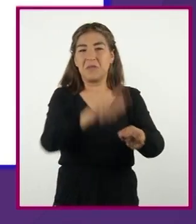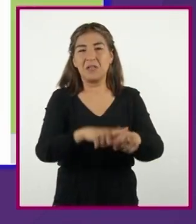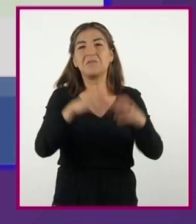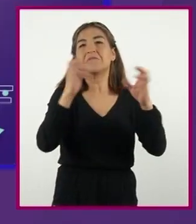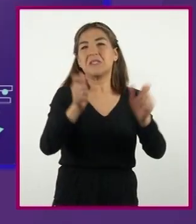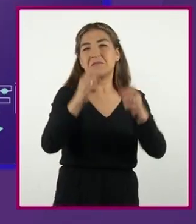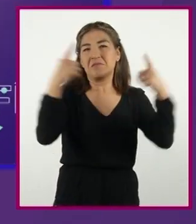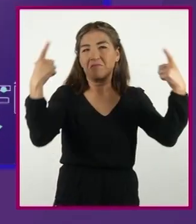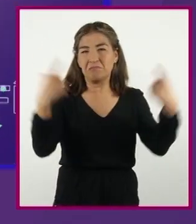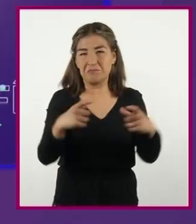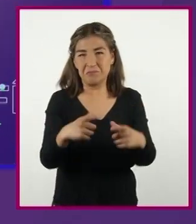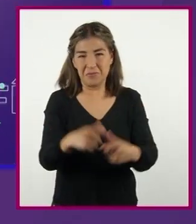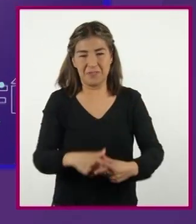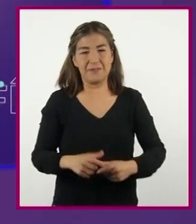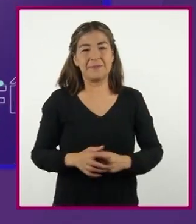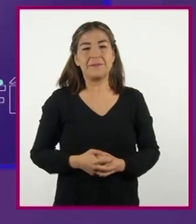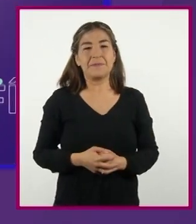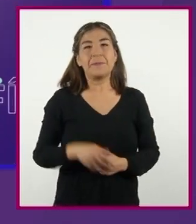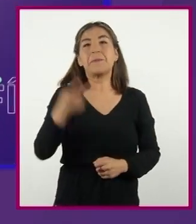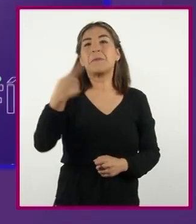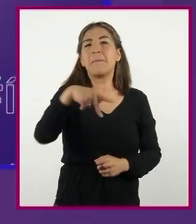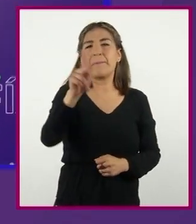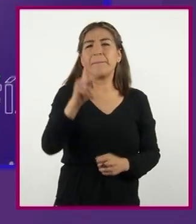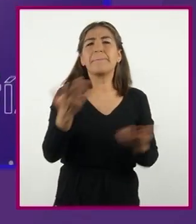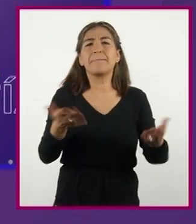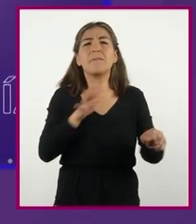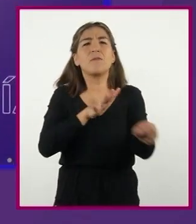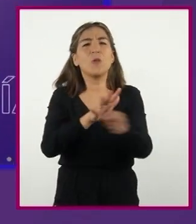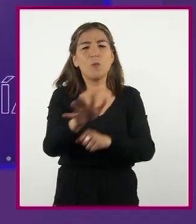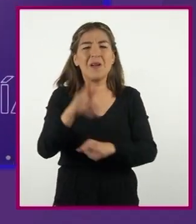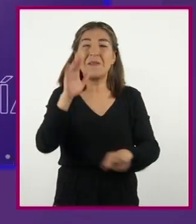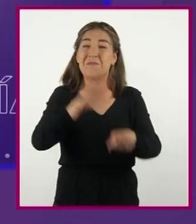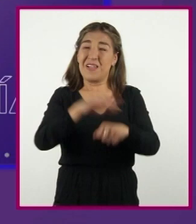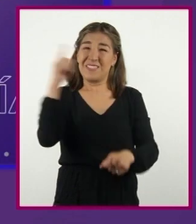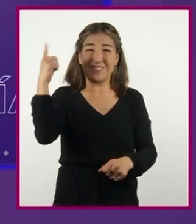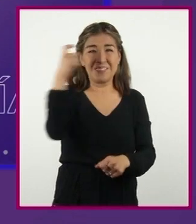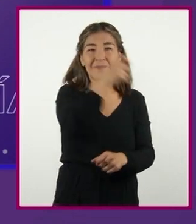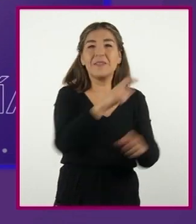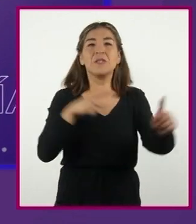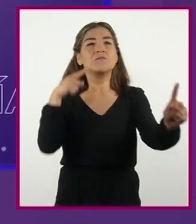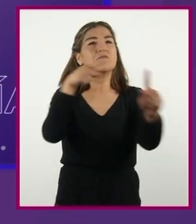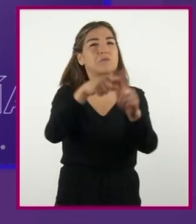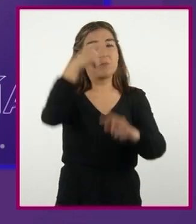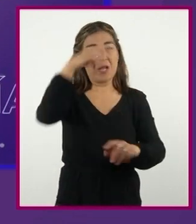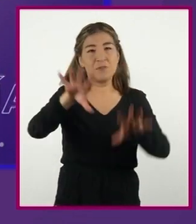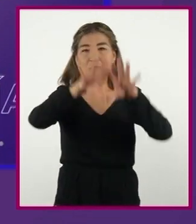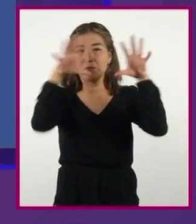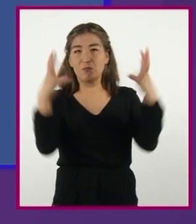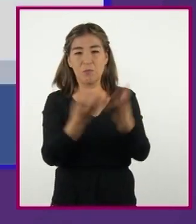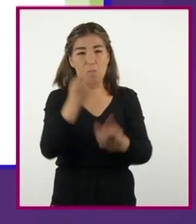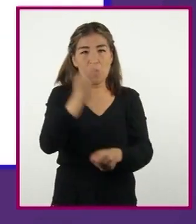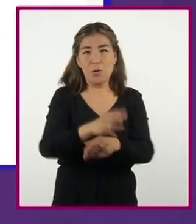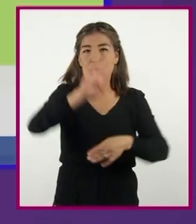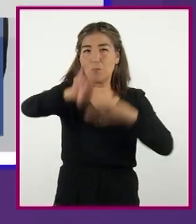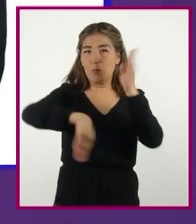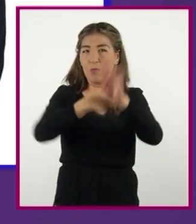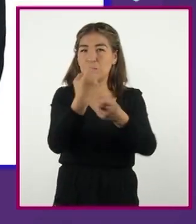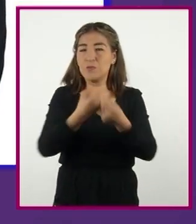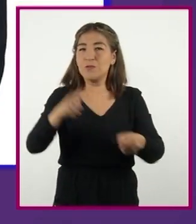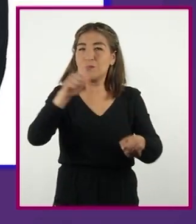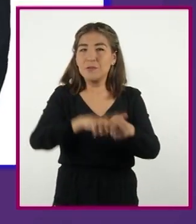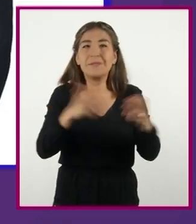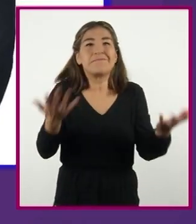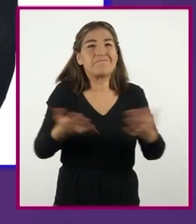de ecosistemas. Pero, ¿cuáles son los desafíos globales que tienen que ver con el mundo social?